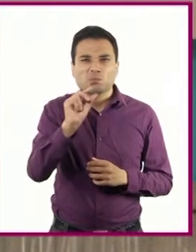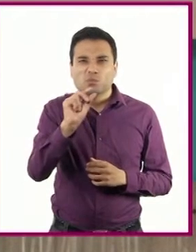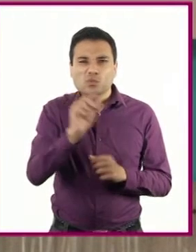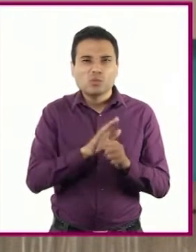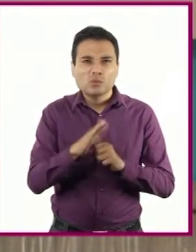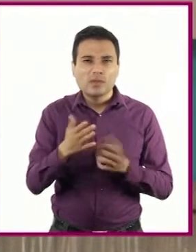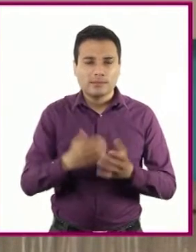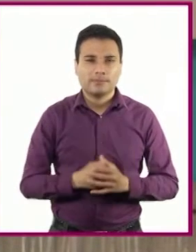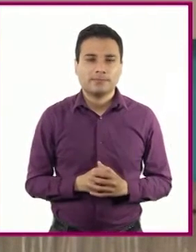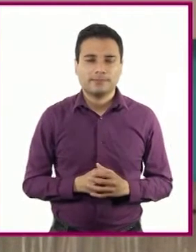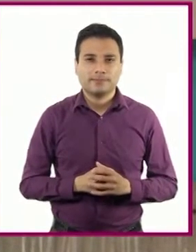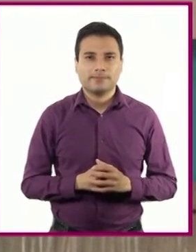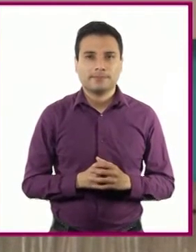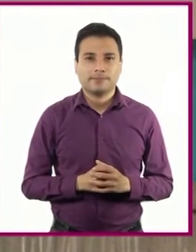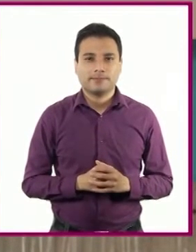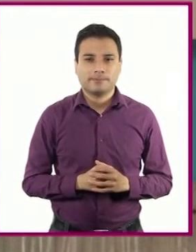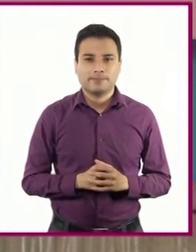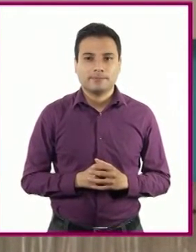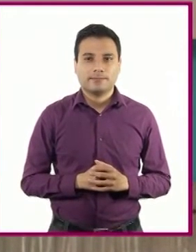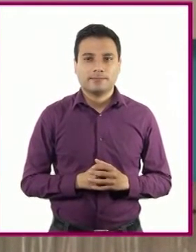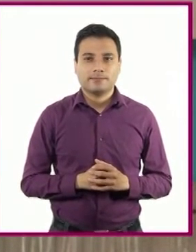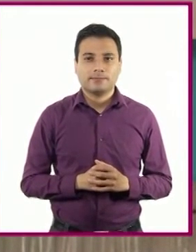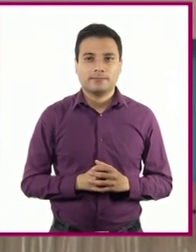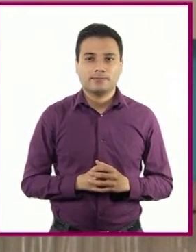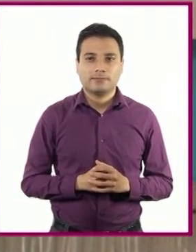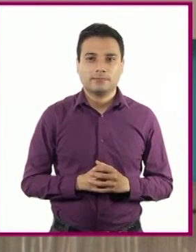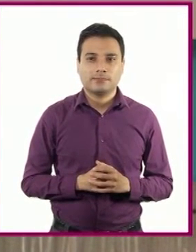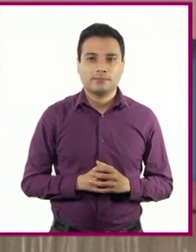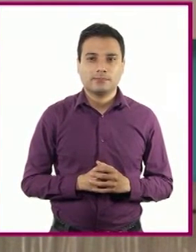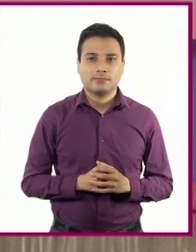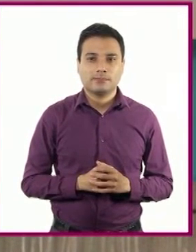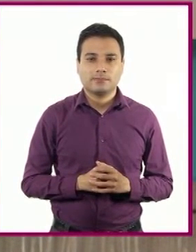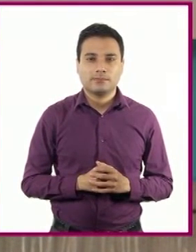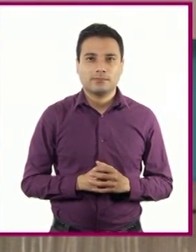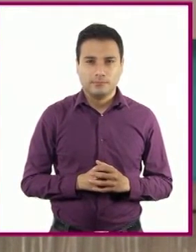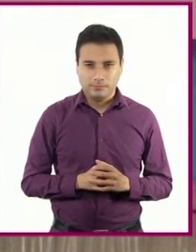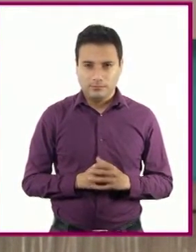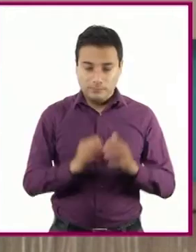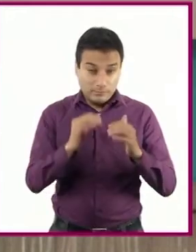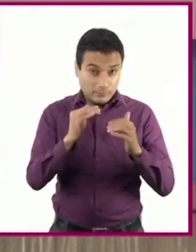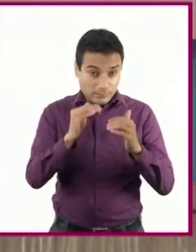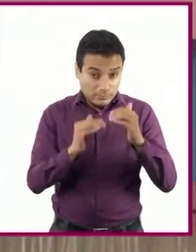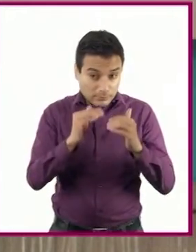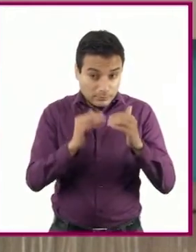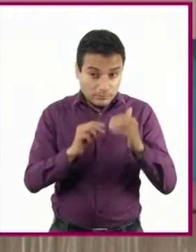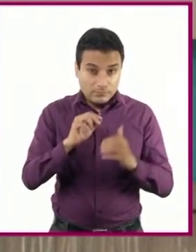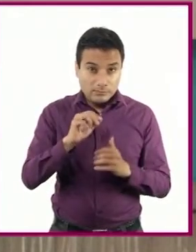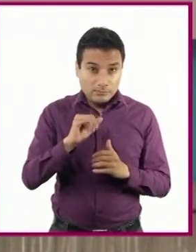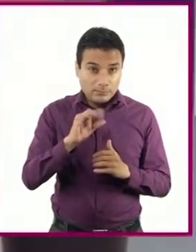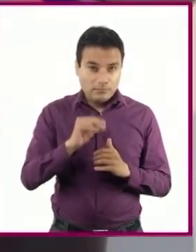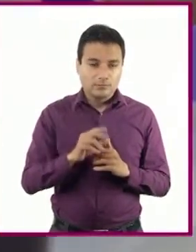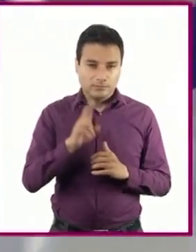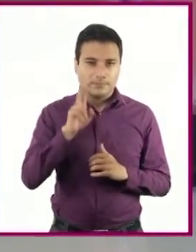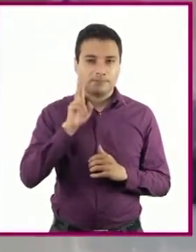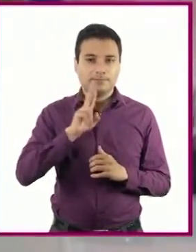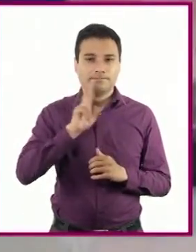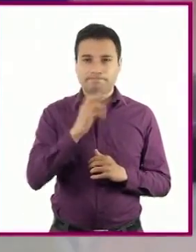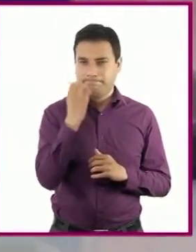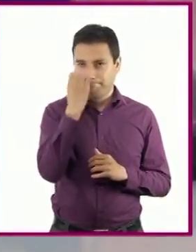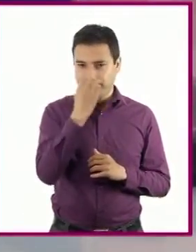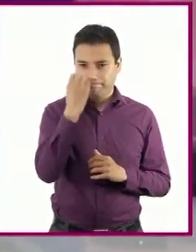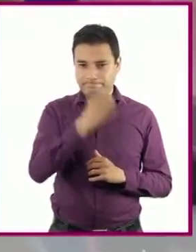acidez? Ahora, para identificar que si se neutraliza, lo que tendríamos que hacer es colocar el